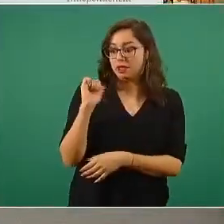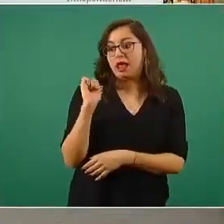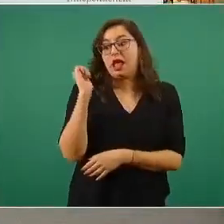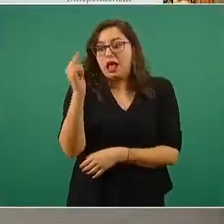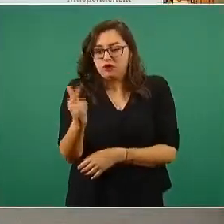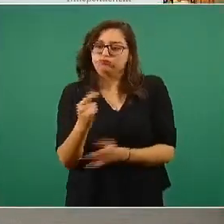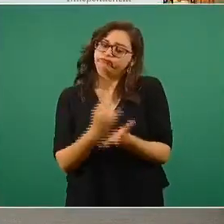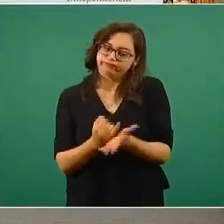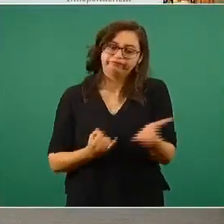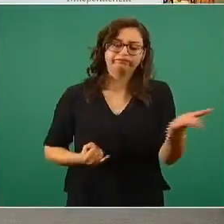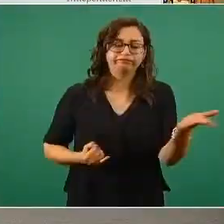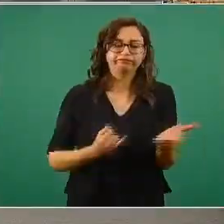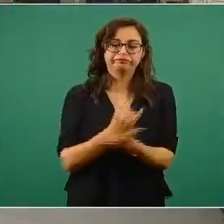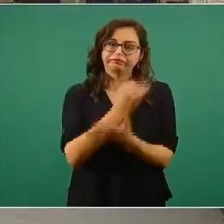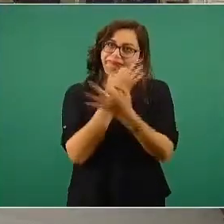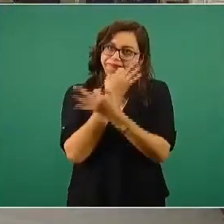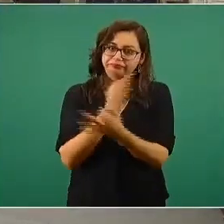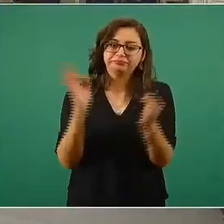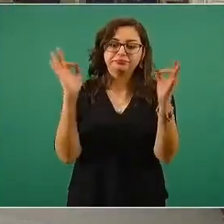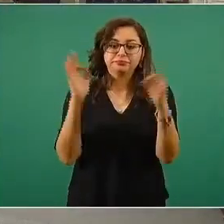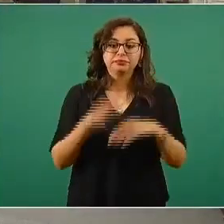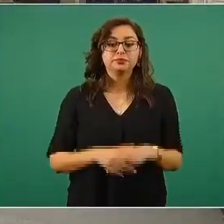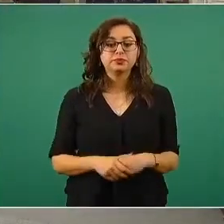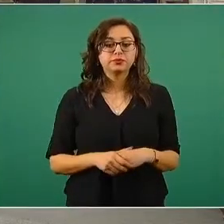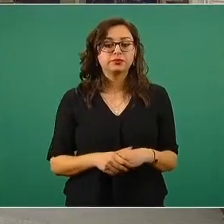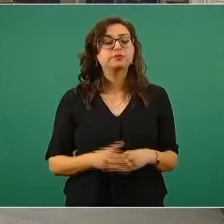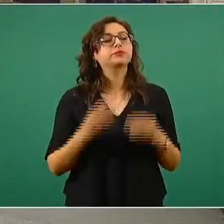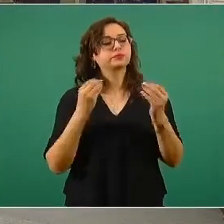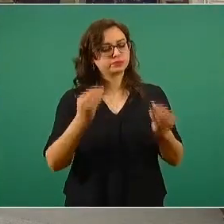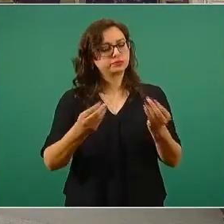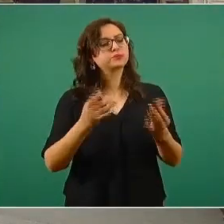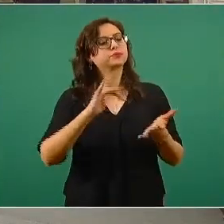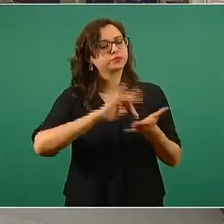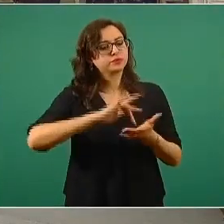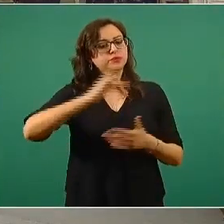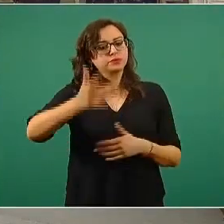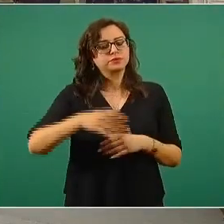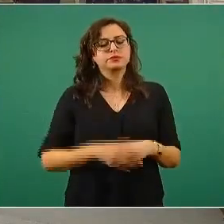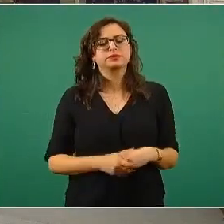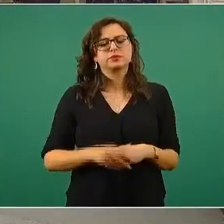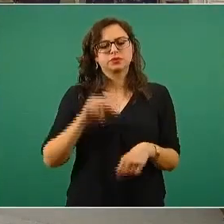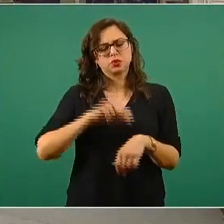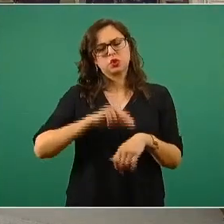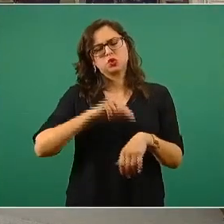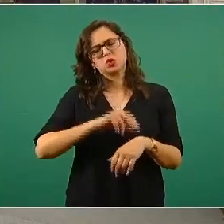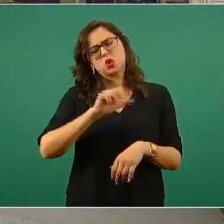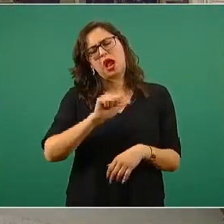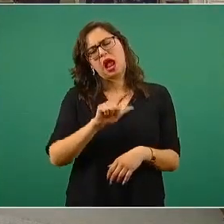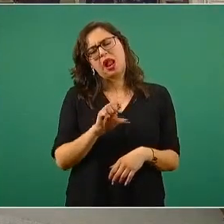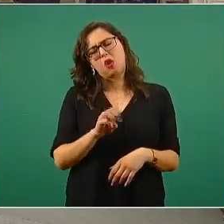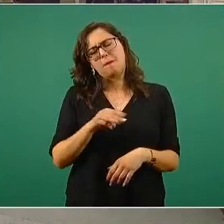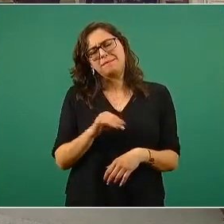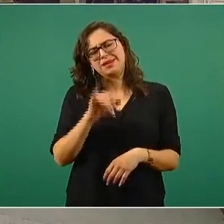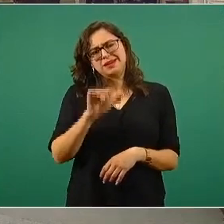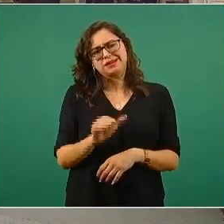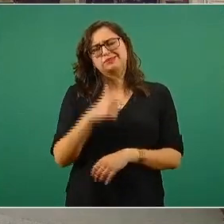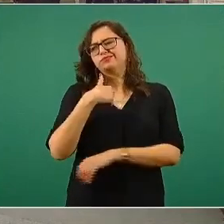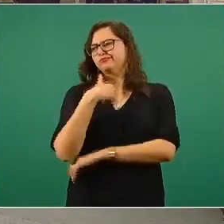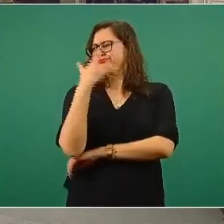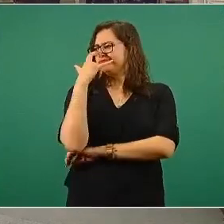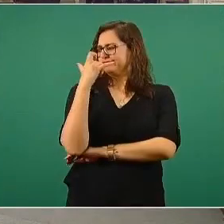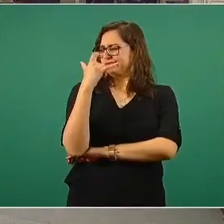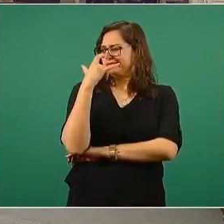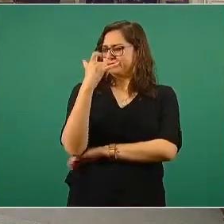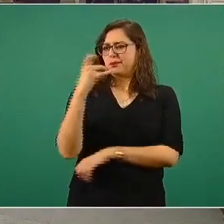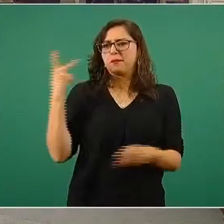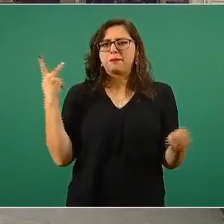Ok, muchas gracias. Y también me ha llamado mucho la atención, doctora Lomía, que muchos de los médicos que siguen